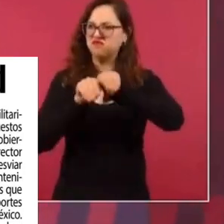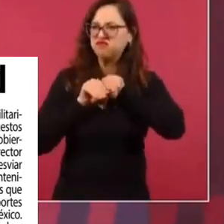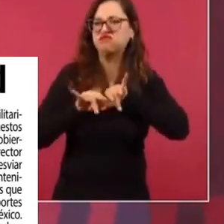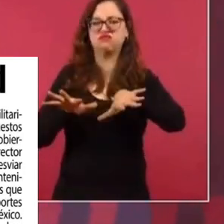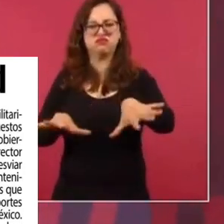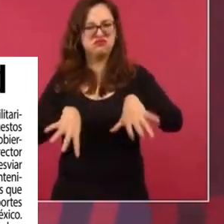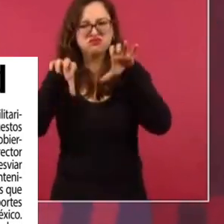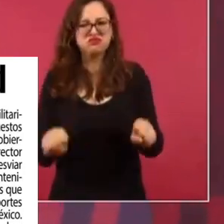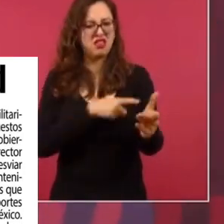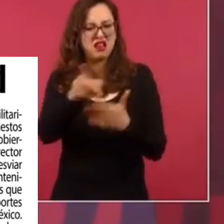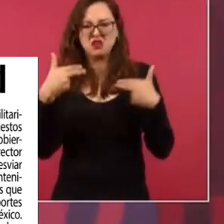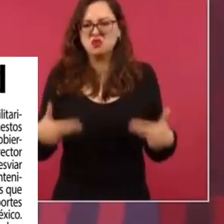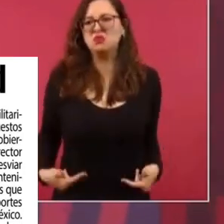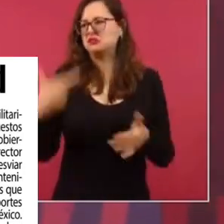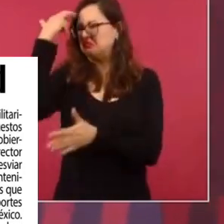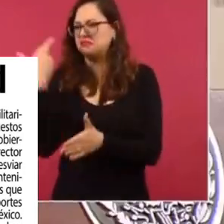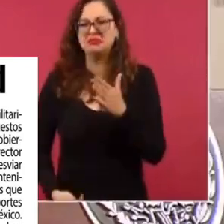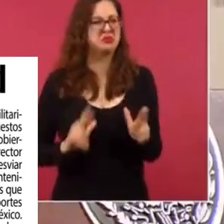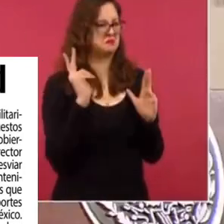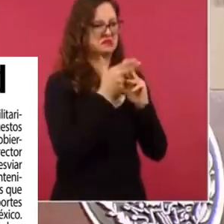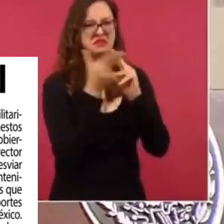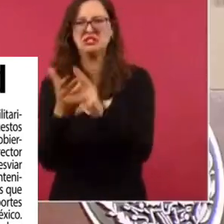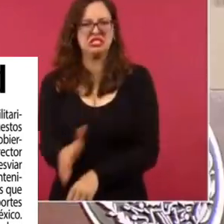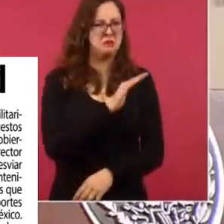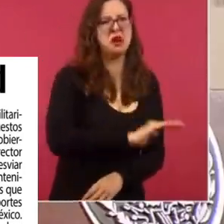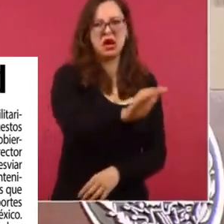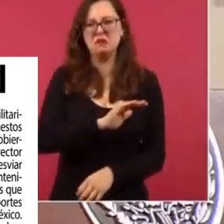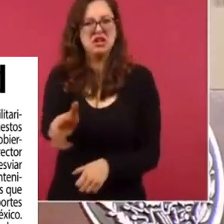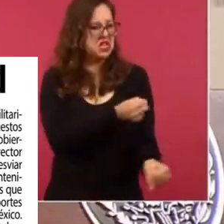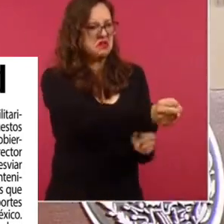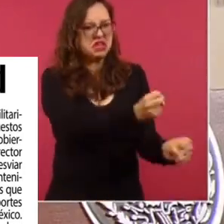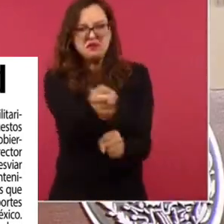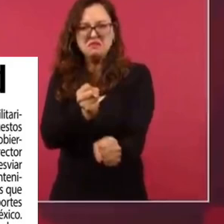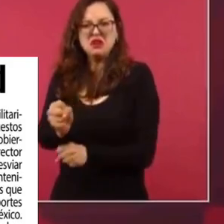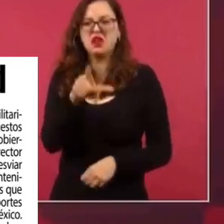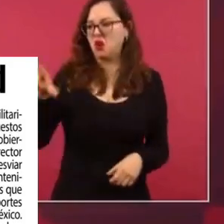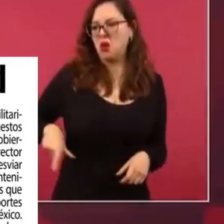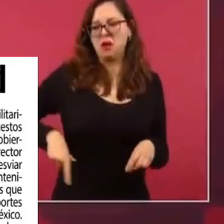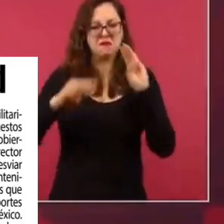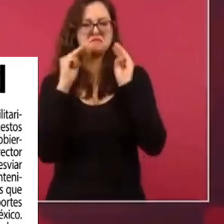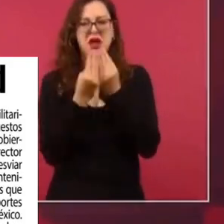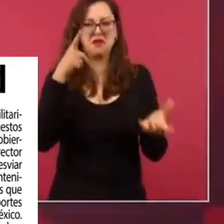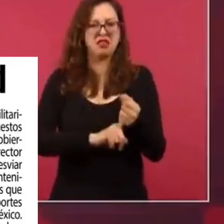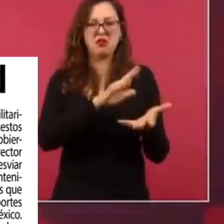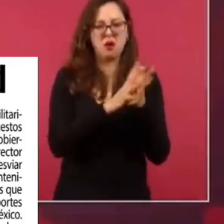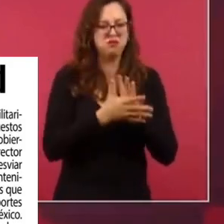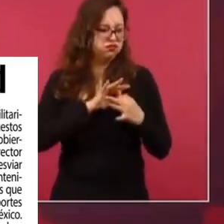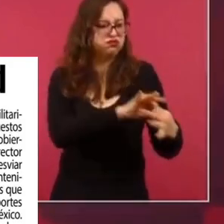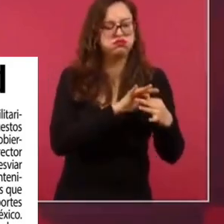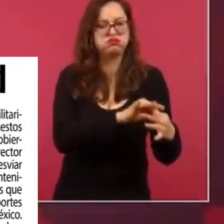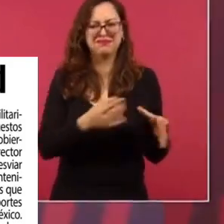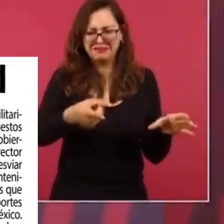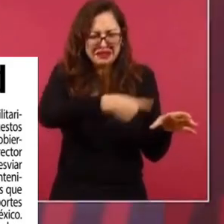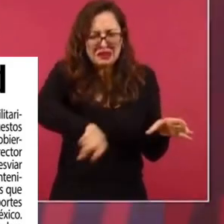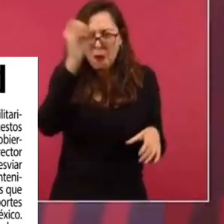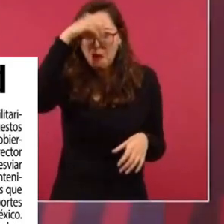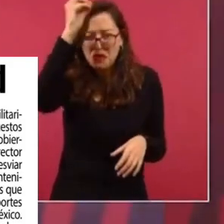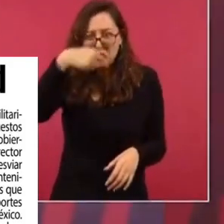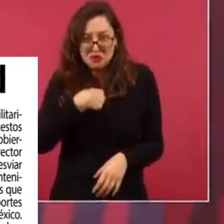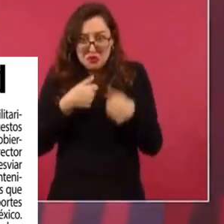humanos y cuando se llevaban a cabo masacres y torturas y cuando el gobierno estaba en manos de la delincuencia. ¿Con qué autoridad